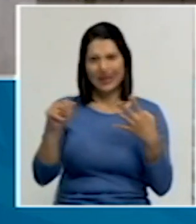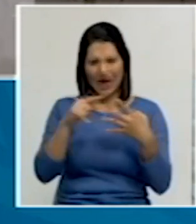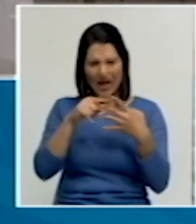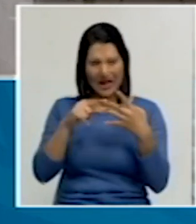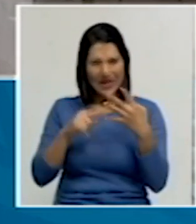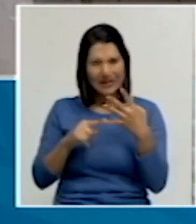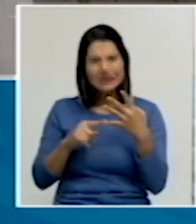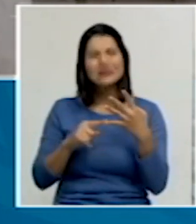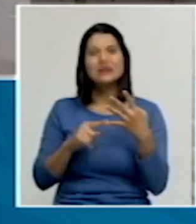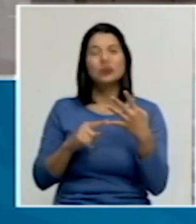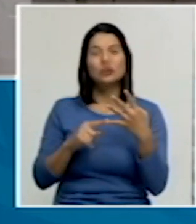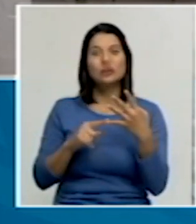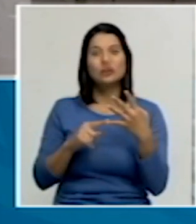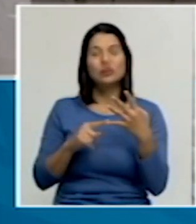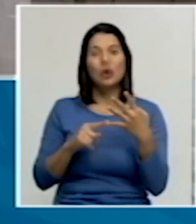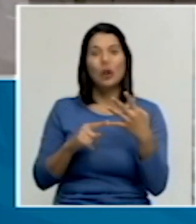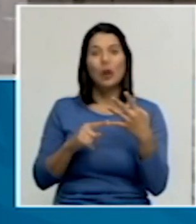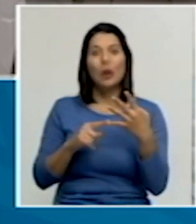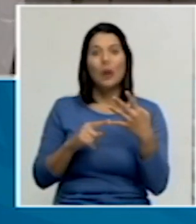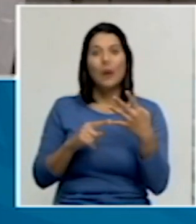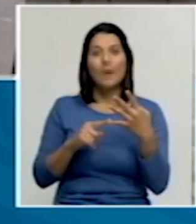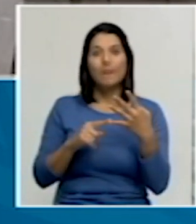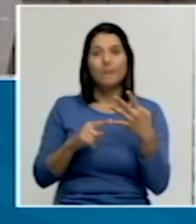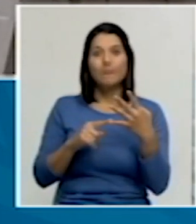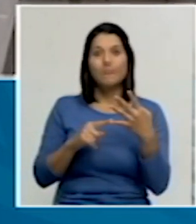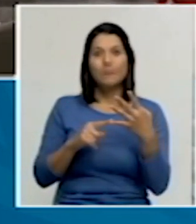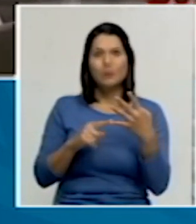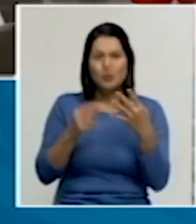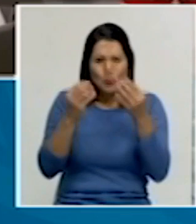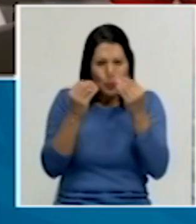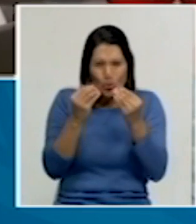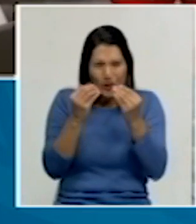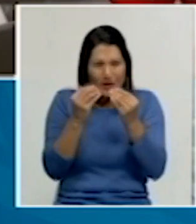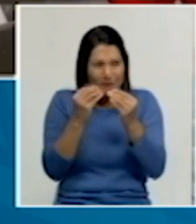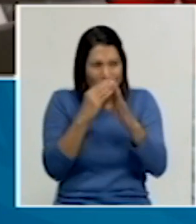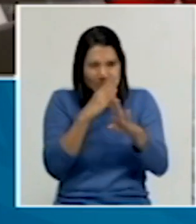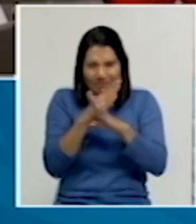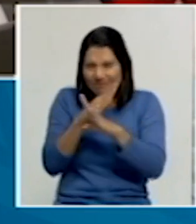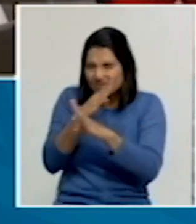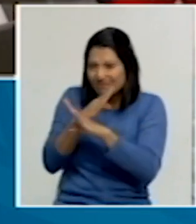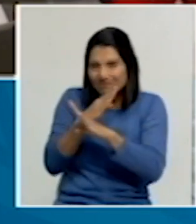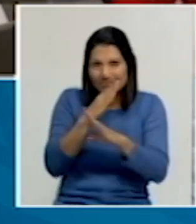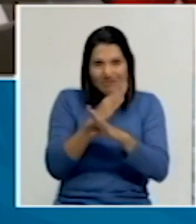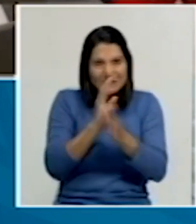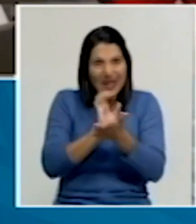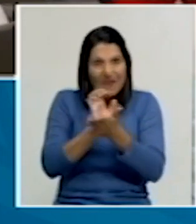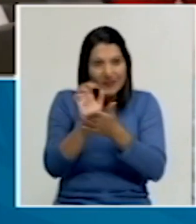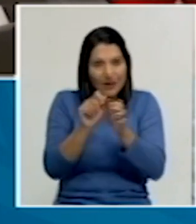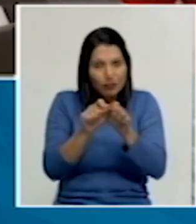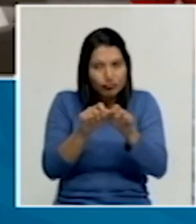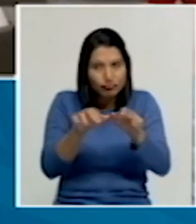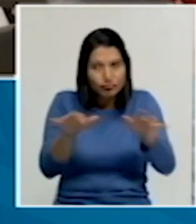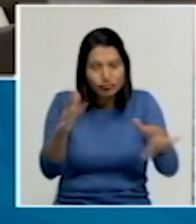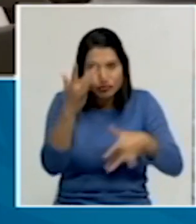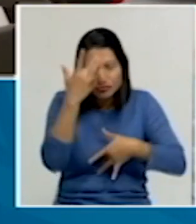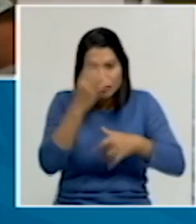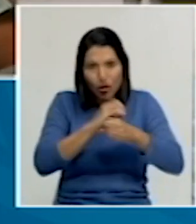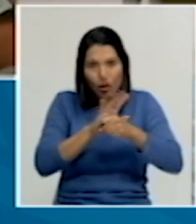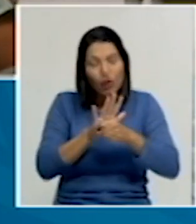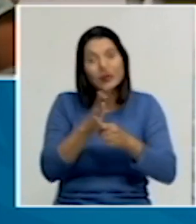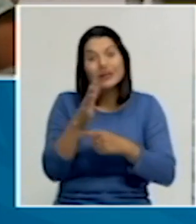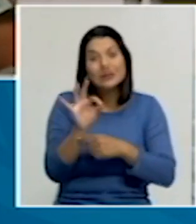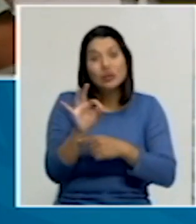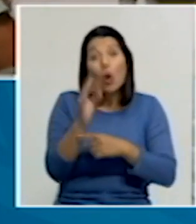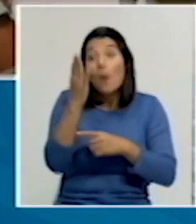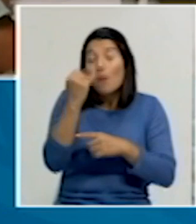muy cerrados a las fuentes de transmisión de la COVID-19 porque hicieron una primera fase